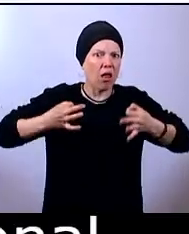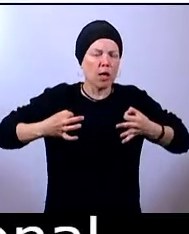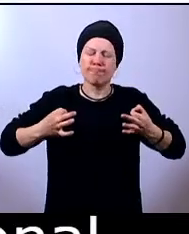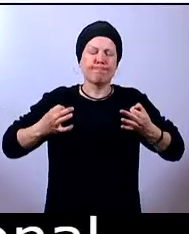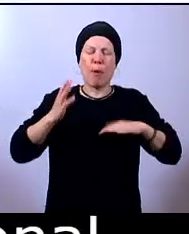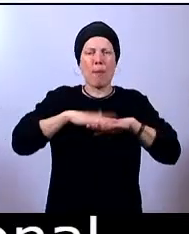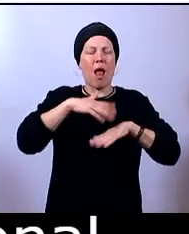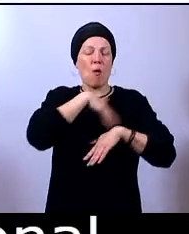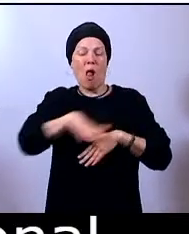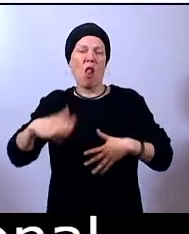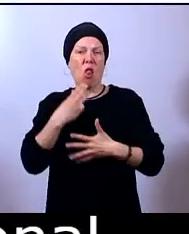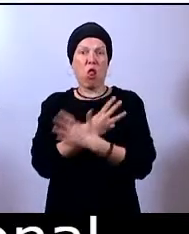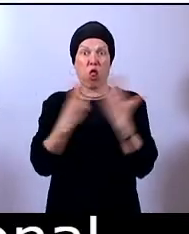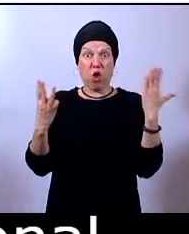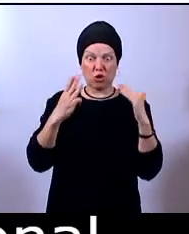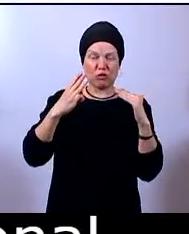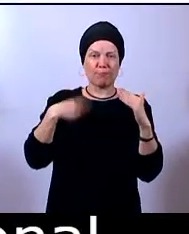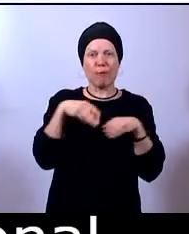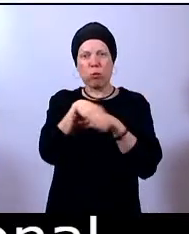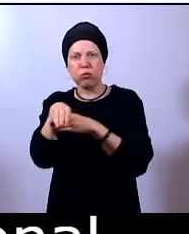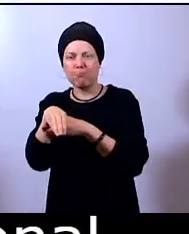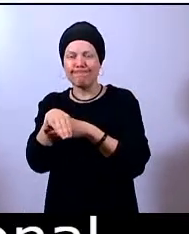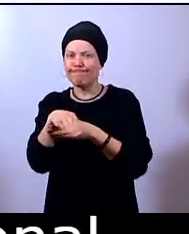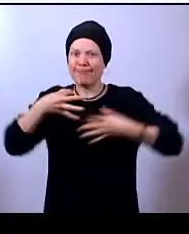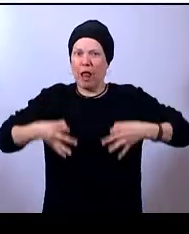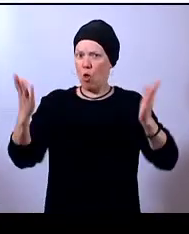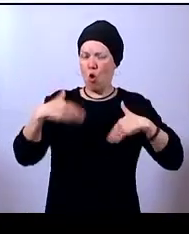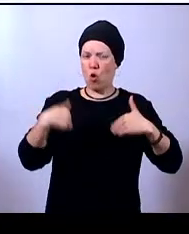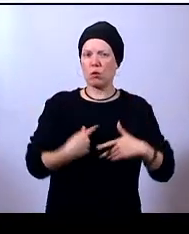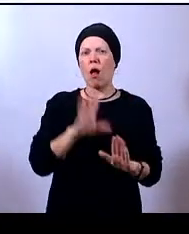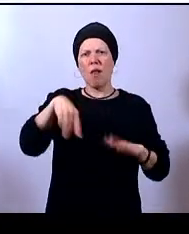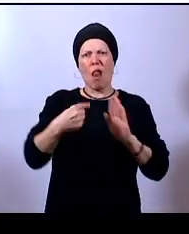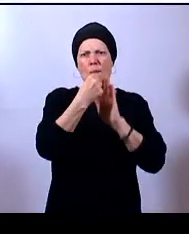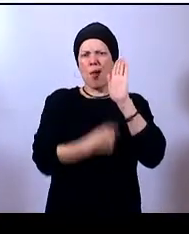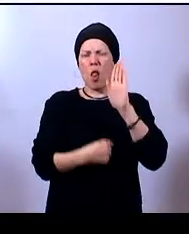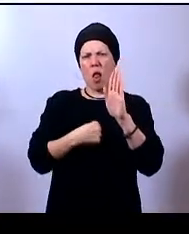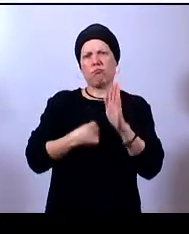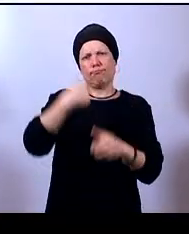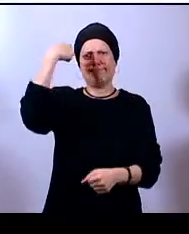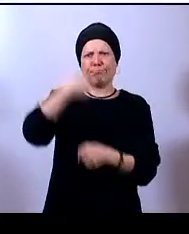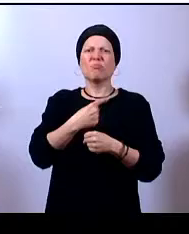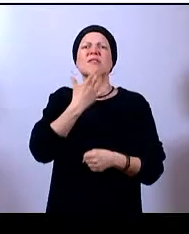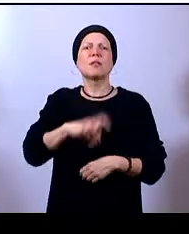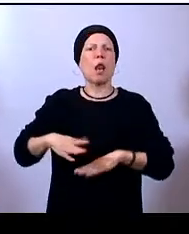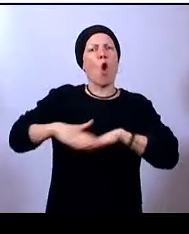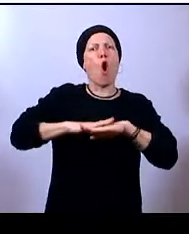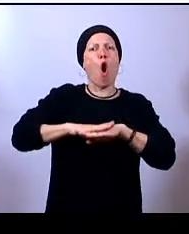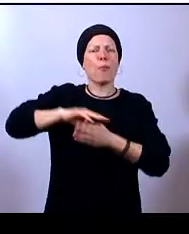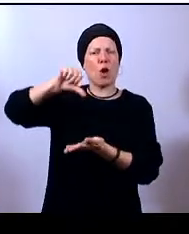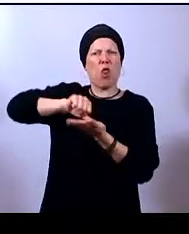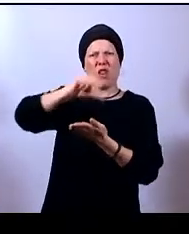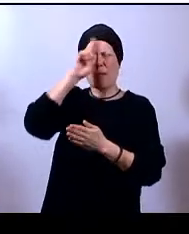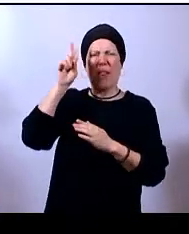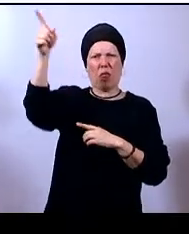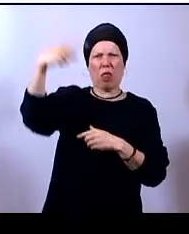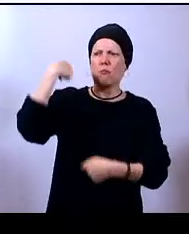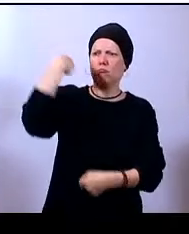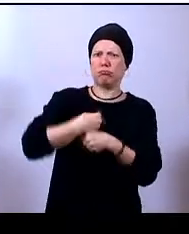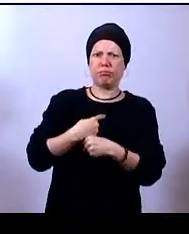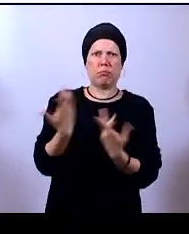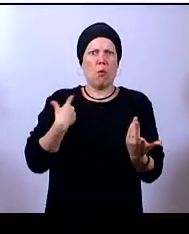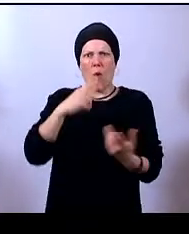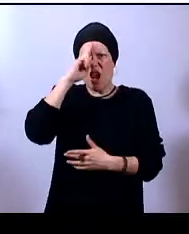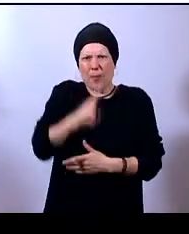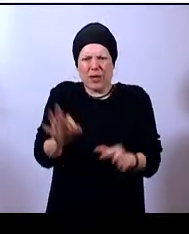menores trasladados. Se trata de una medida impuesta por el Gobierno central de manera unilateral, sin respetar